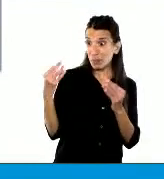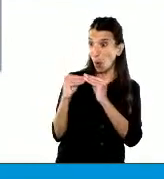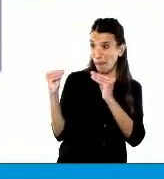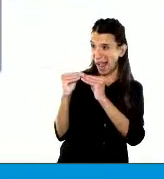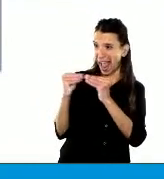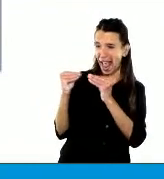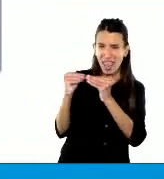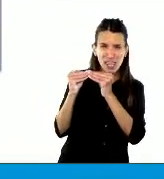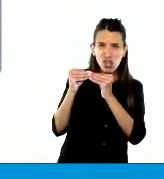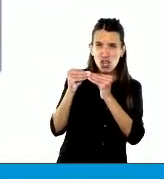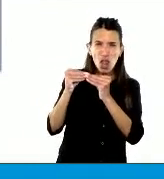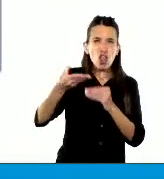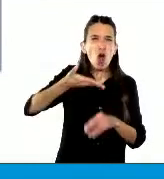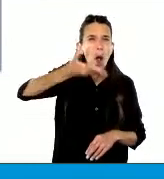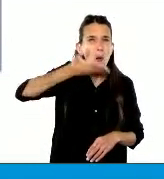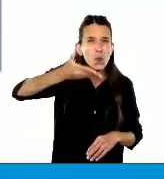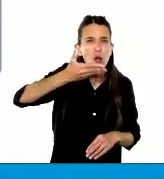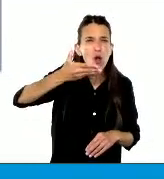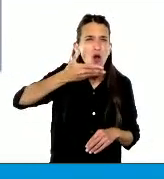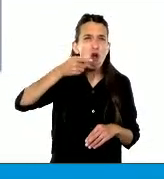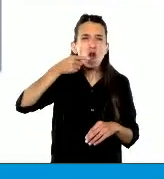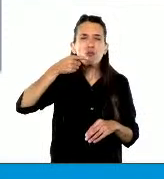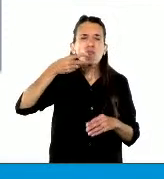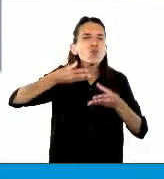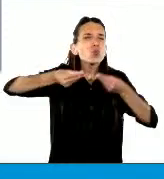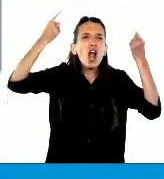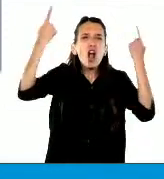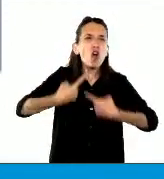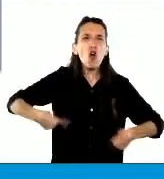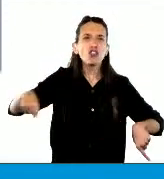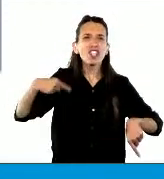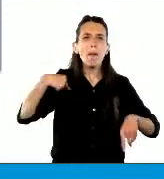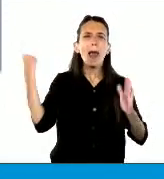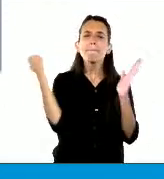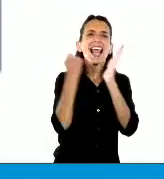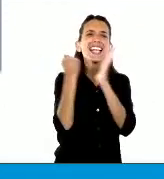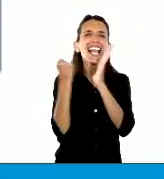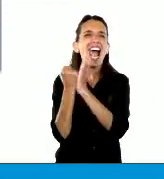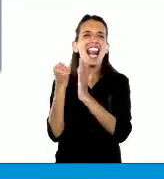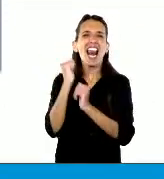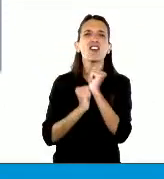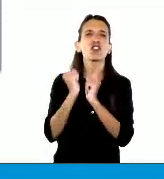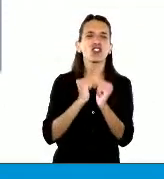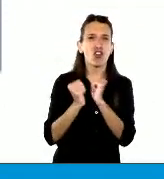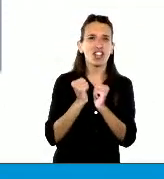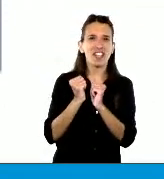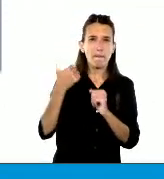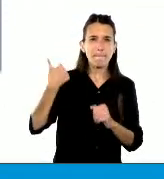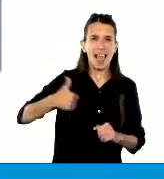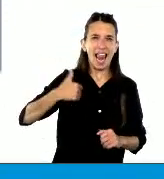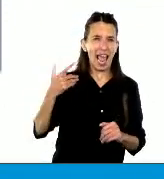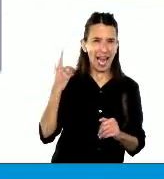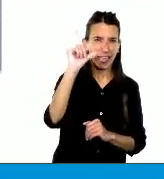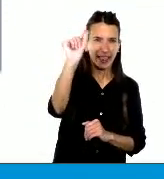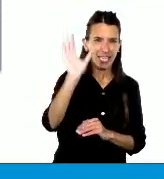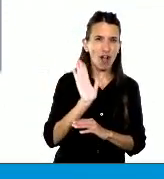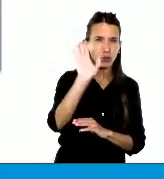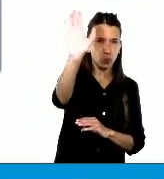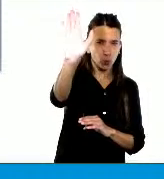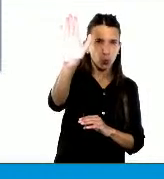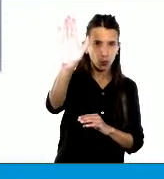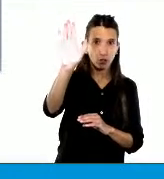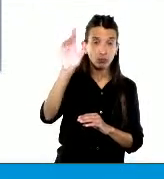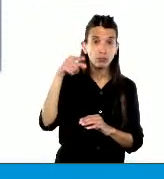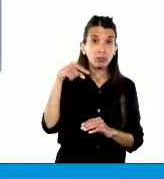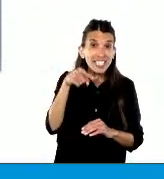iban a marcar la política argentina por las próximas décadas. Después de describir las atrocidades cometidas por la